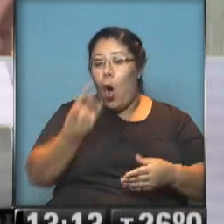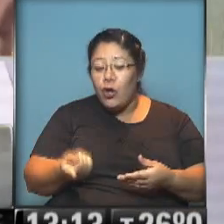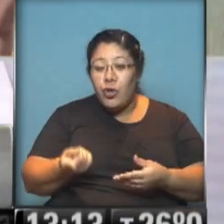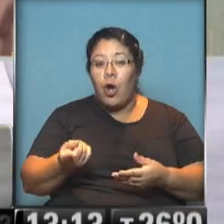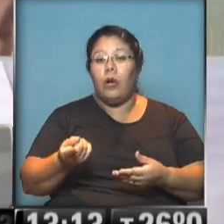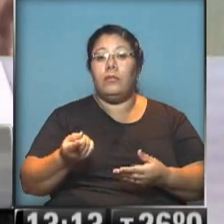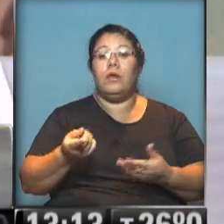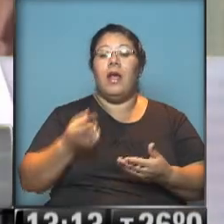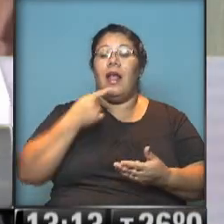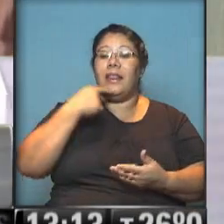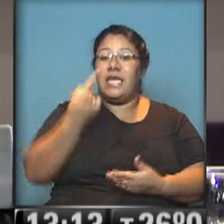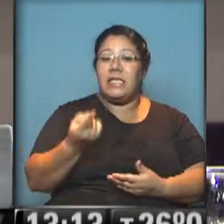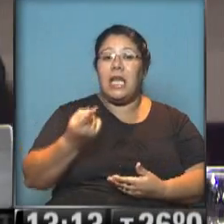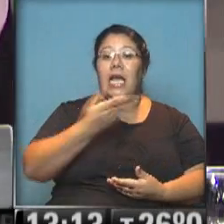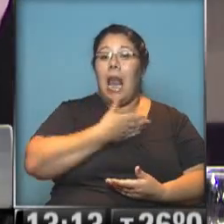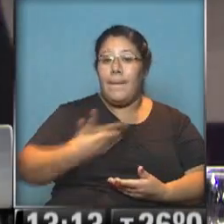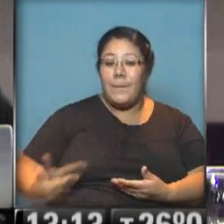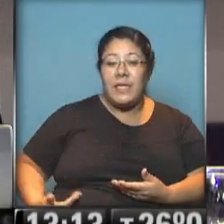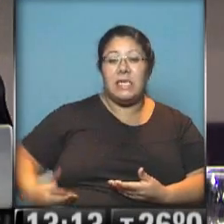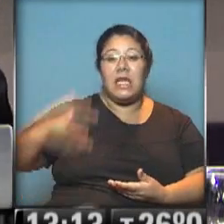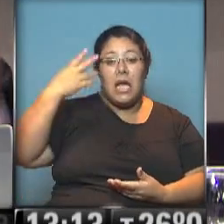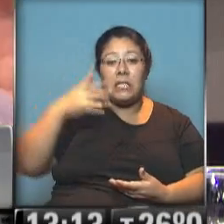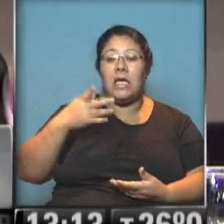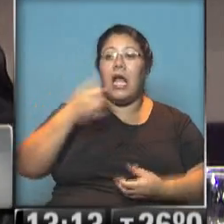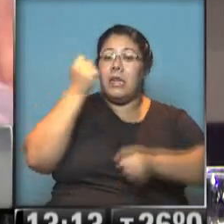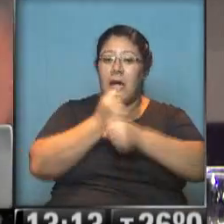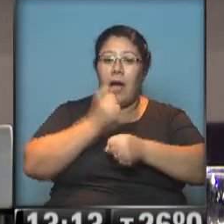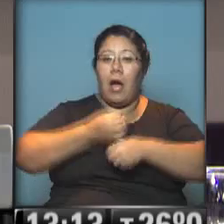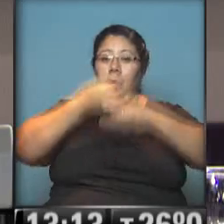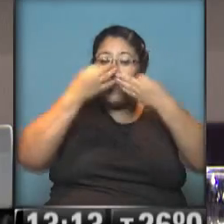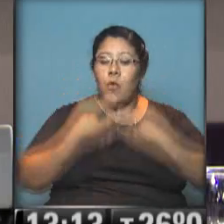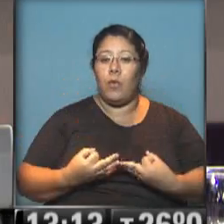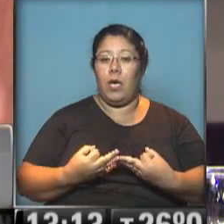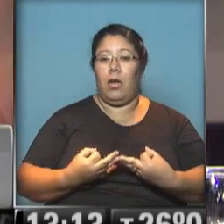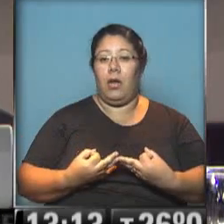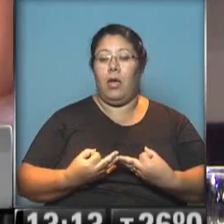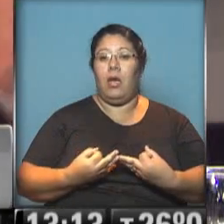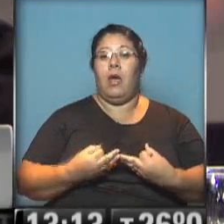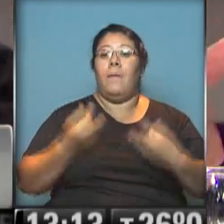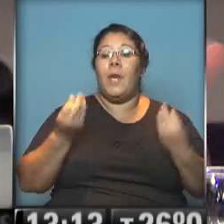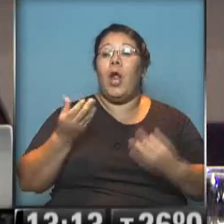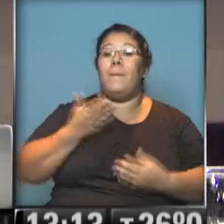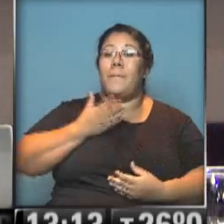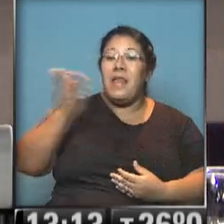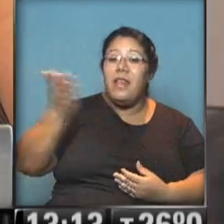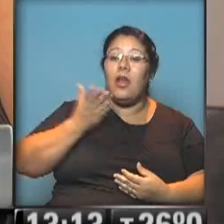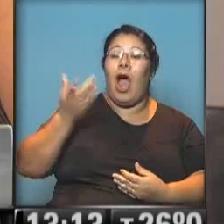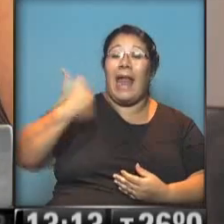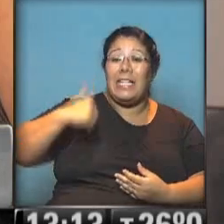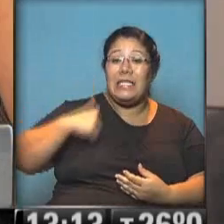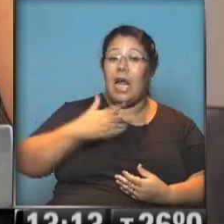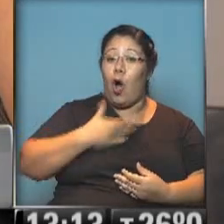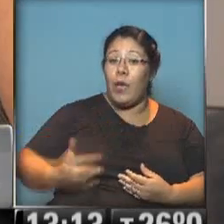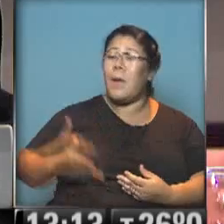denuncia es cierto en honor a la verdad hay que decir que lo que dice animales que se fue degradando el pedido argentino a partir de la negativa de irán que primero se